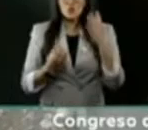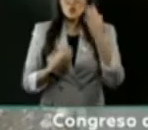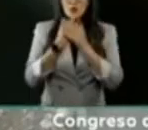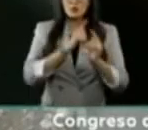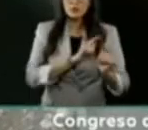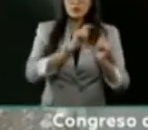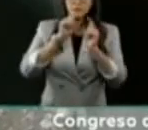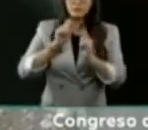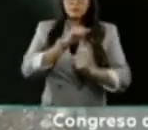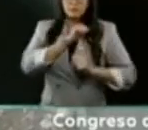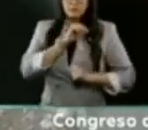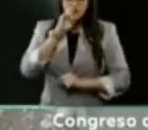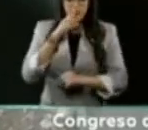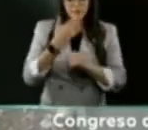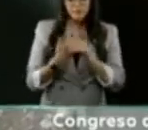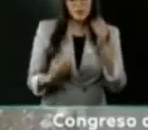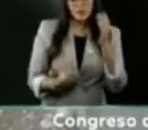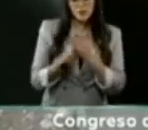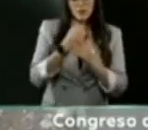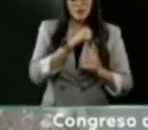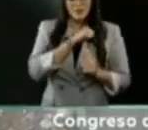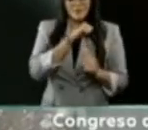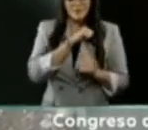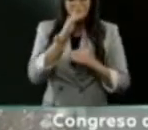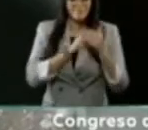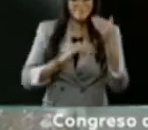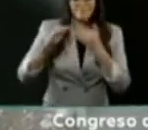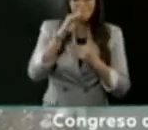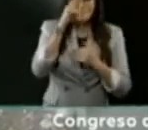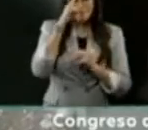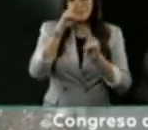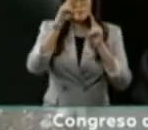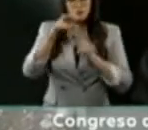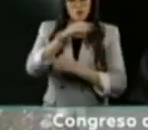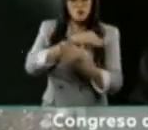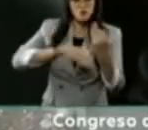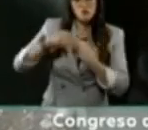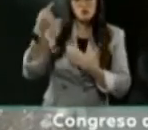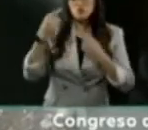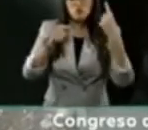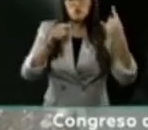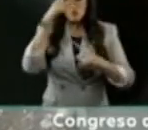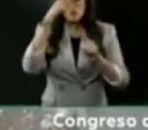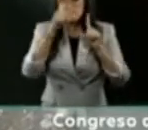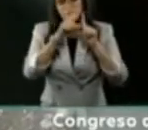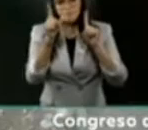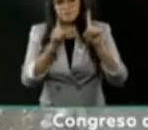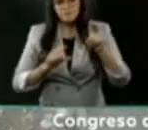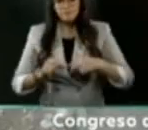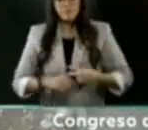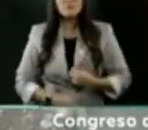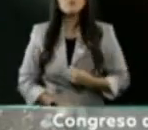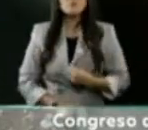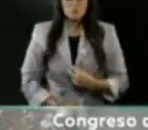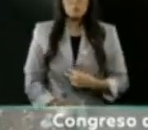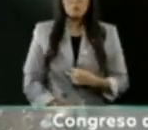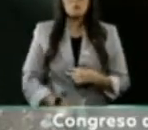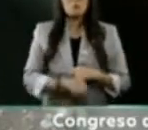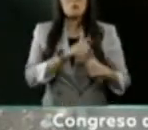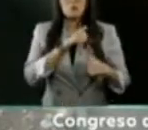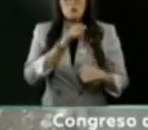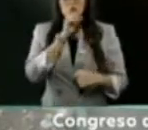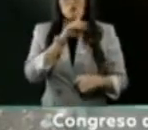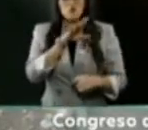cosas malas de Genaro García Luna, ¿no? Diciendo que es un buen hombre, un buen padre, amoroso, etcétera,